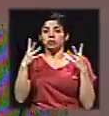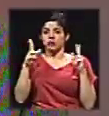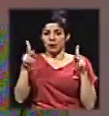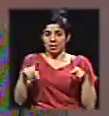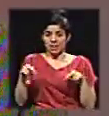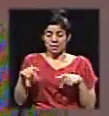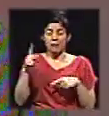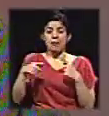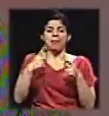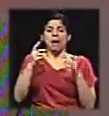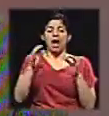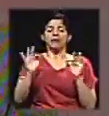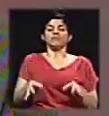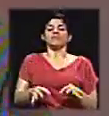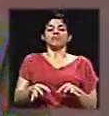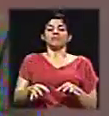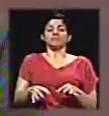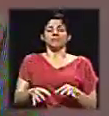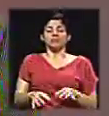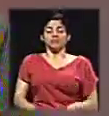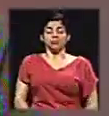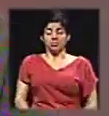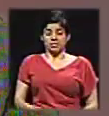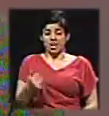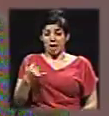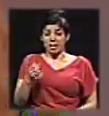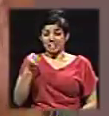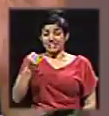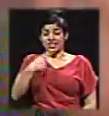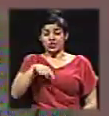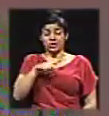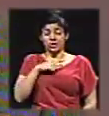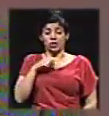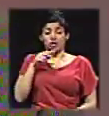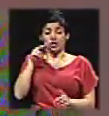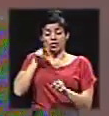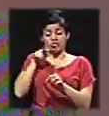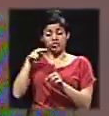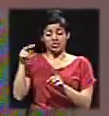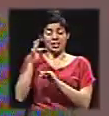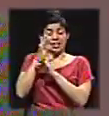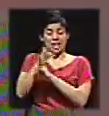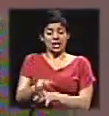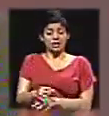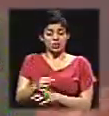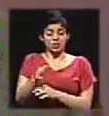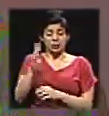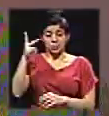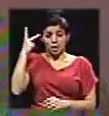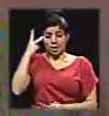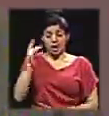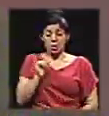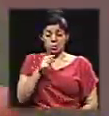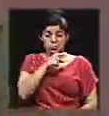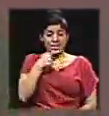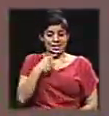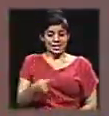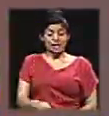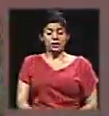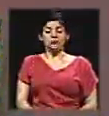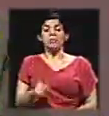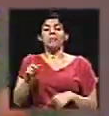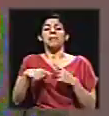va uh-huh. a decidir. Ahora, si operamos con las visiones tradicionales de la política, como usted decía, se van